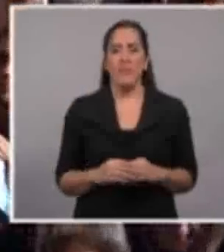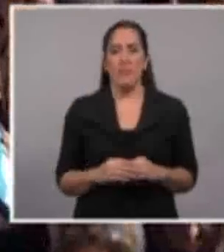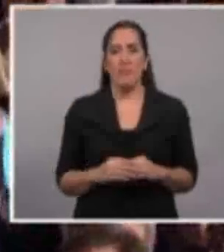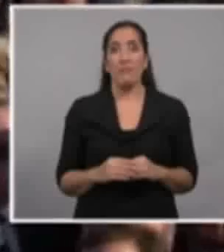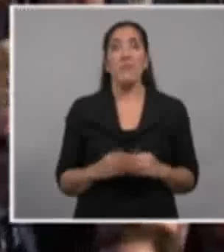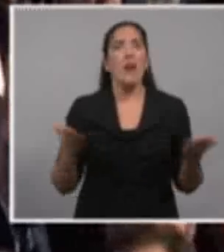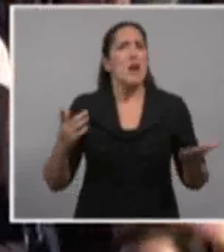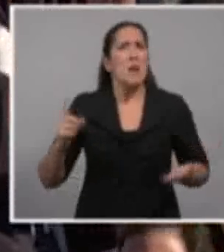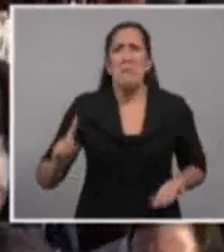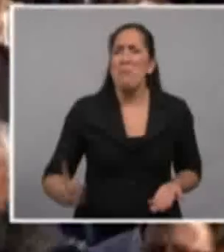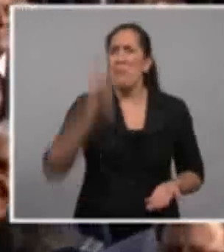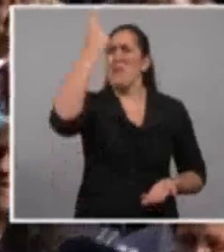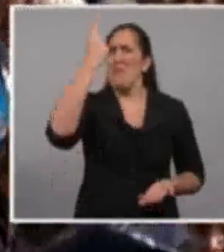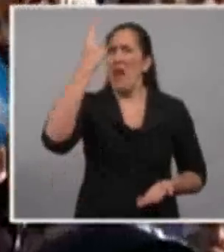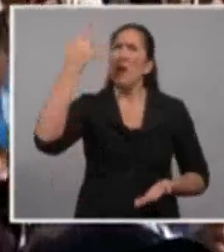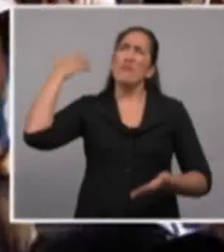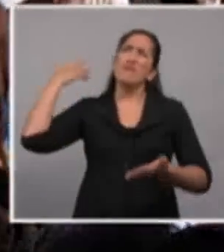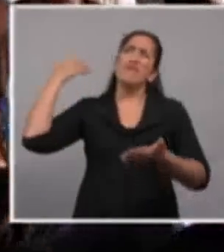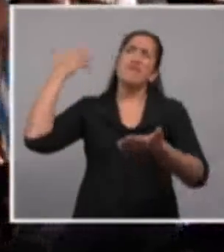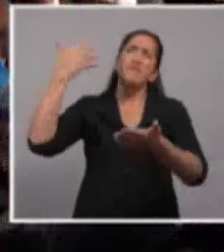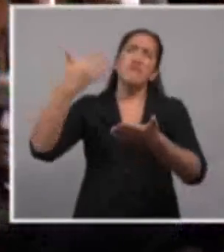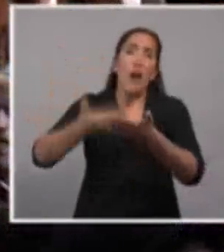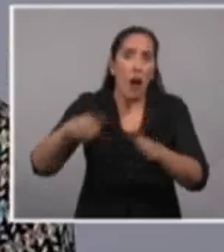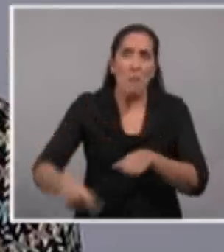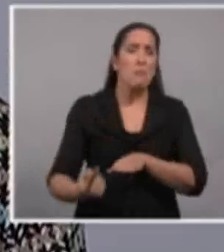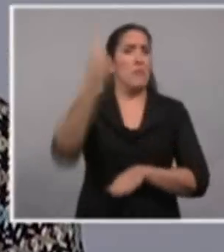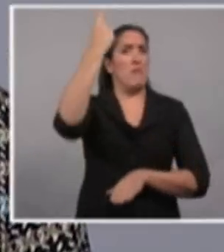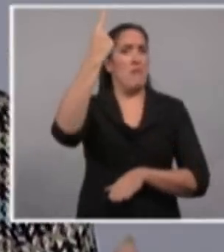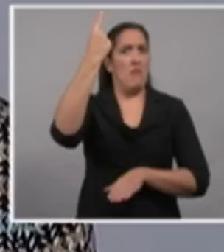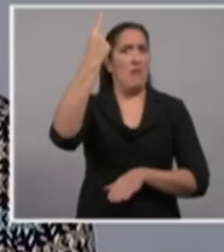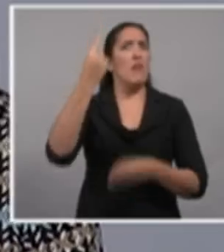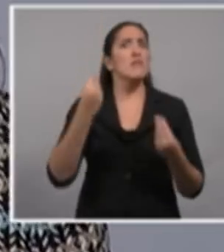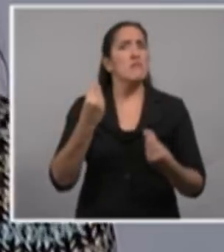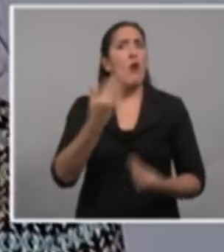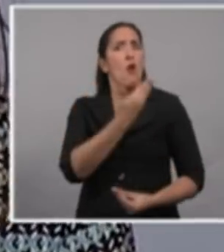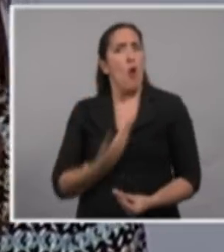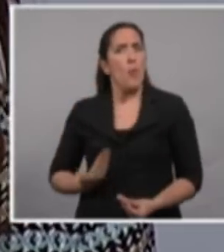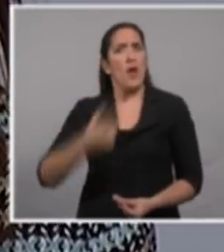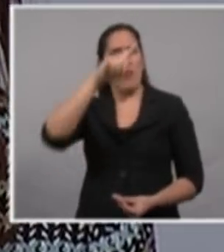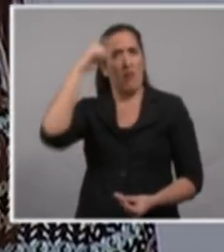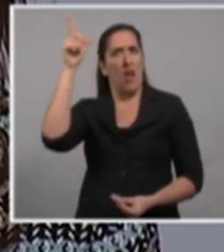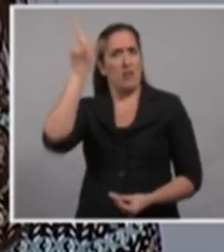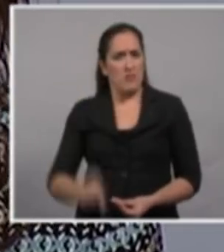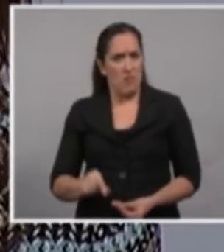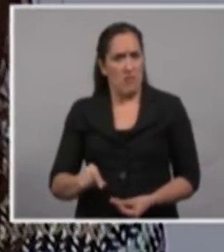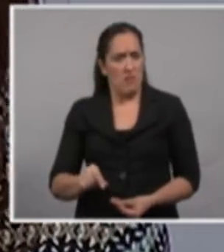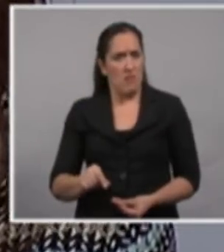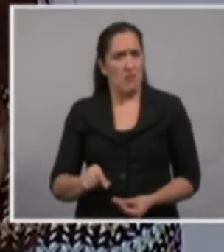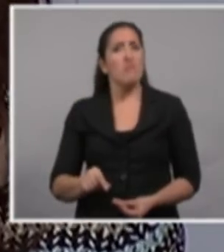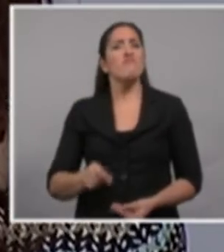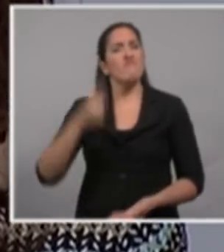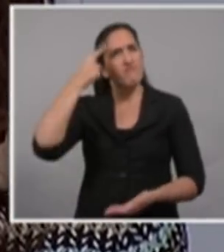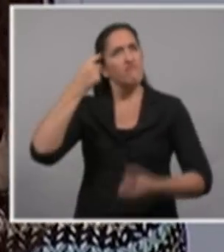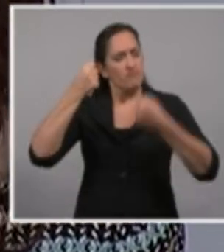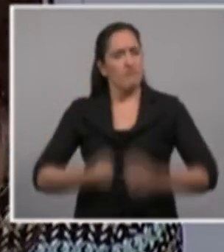en toda la historia de nuestra patria, un gobierno nacional decide